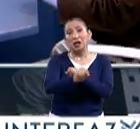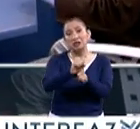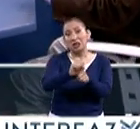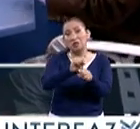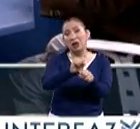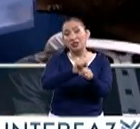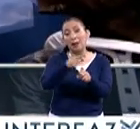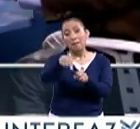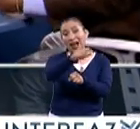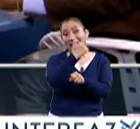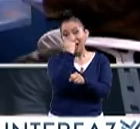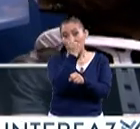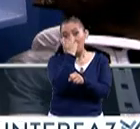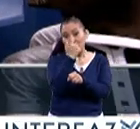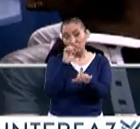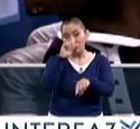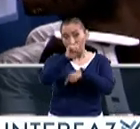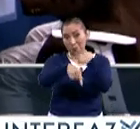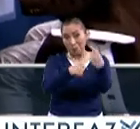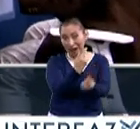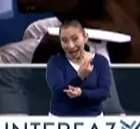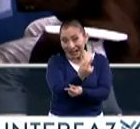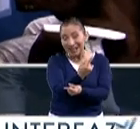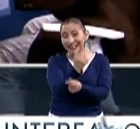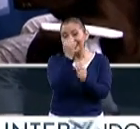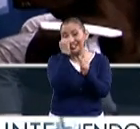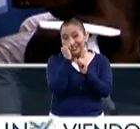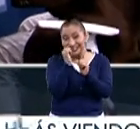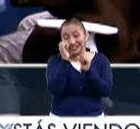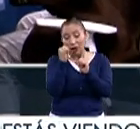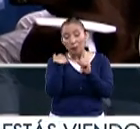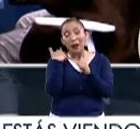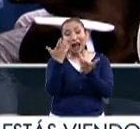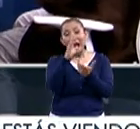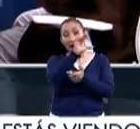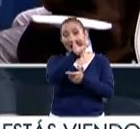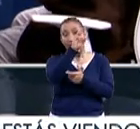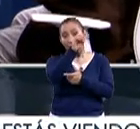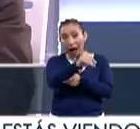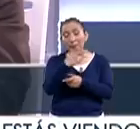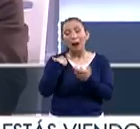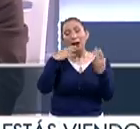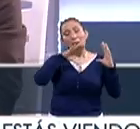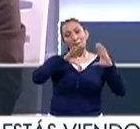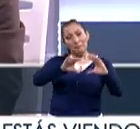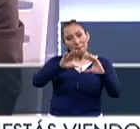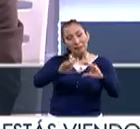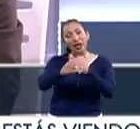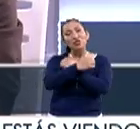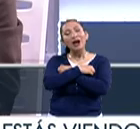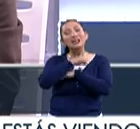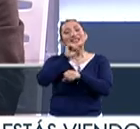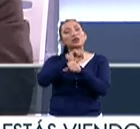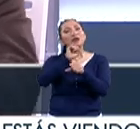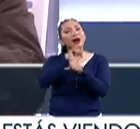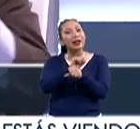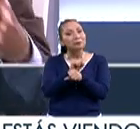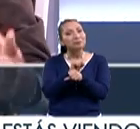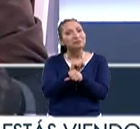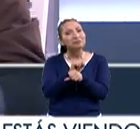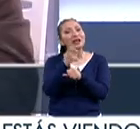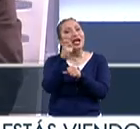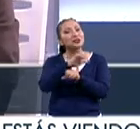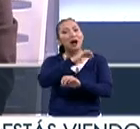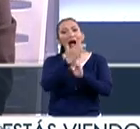para que los estudiantes que acuden a estos centros de atención múltiple pues reciban educación secundaria y con